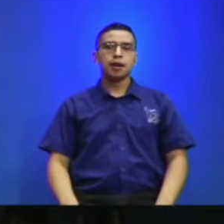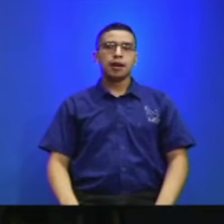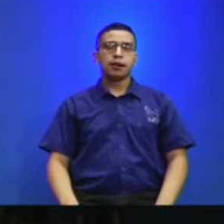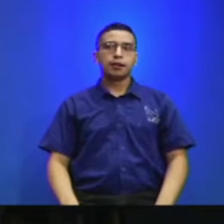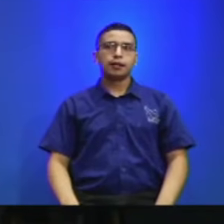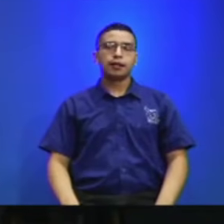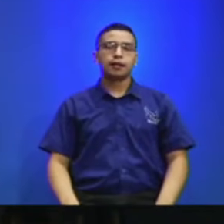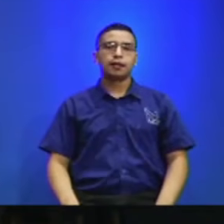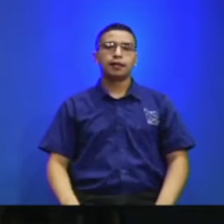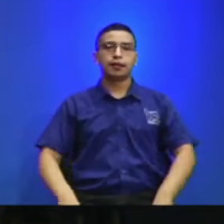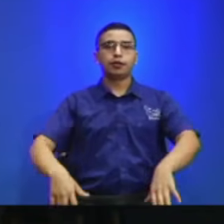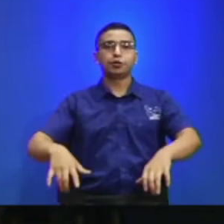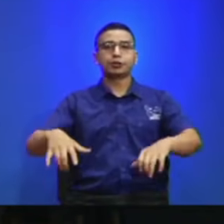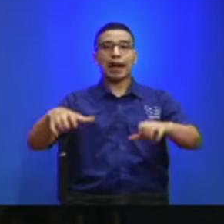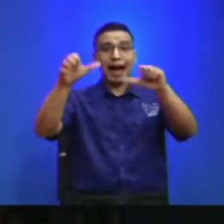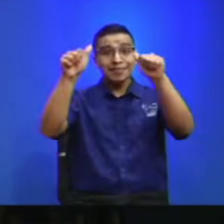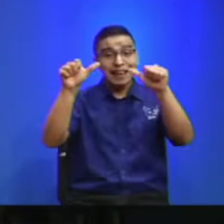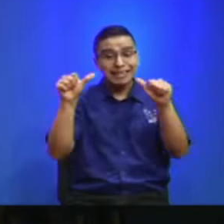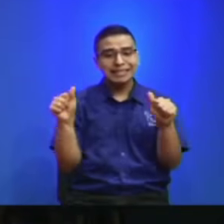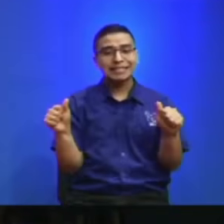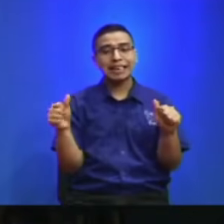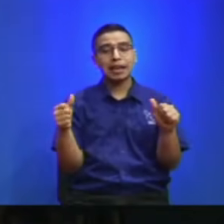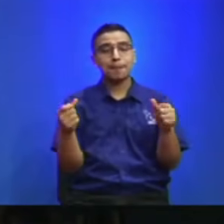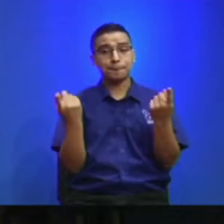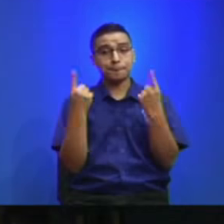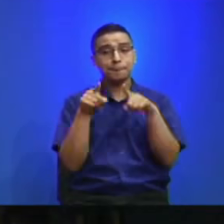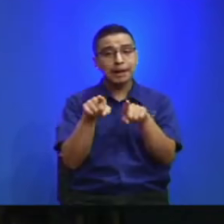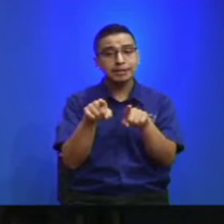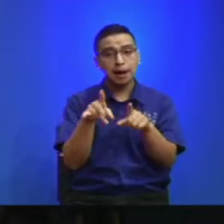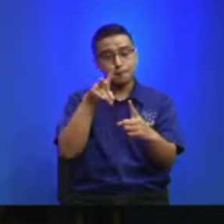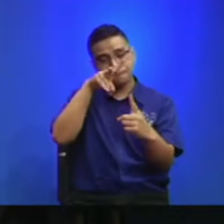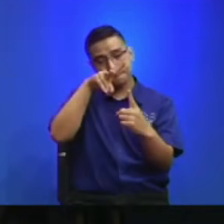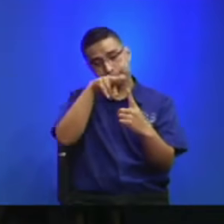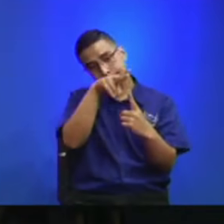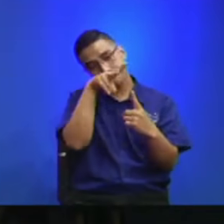ese pacto que se hace por medio de corta miento